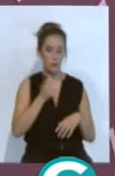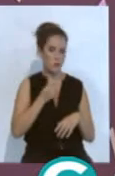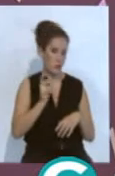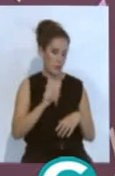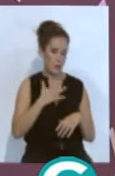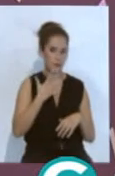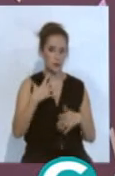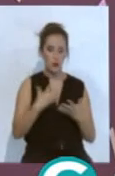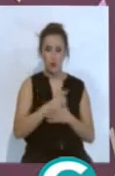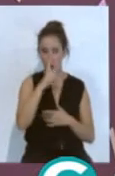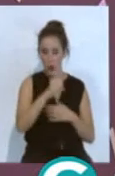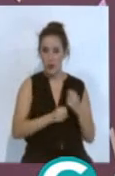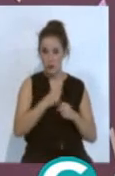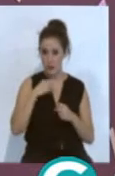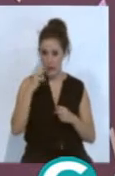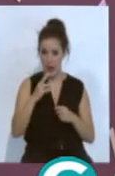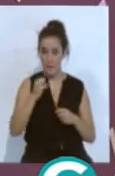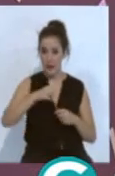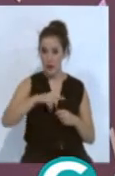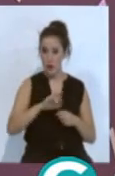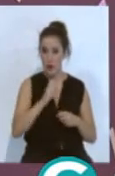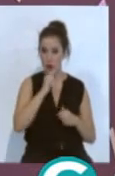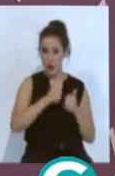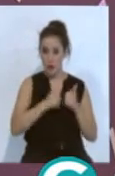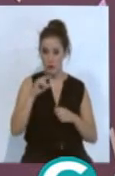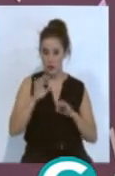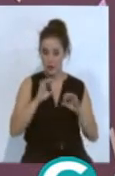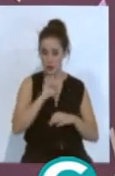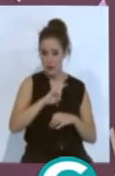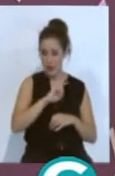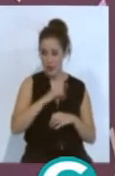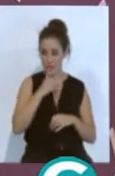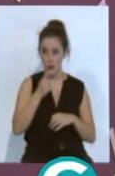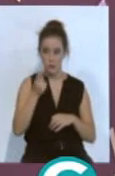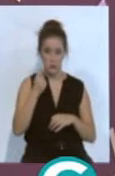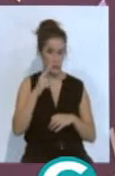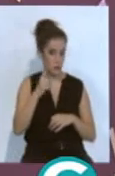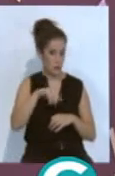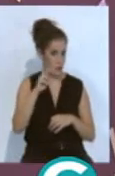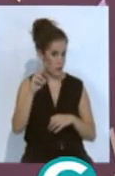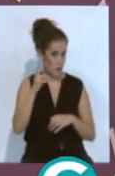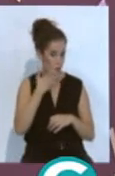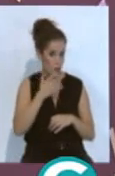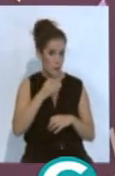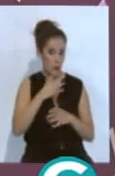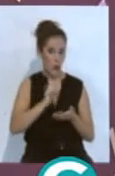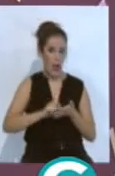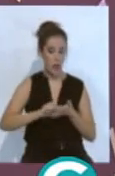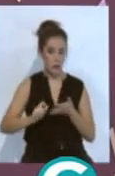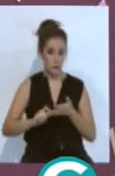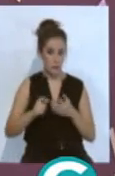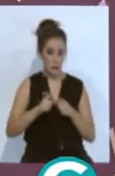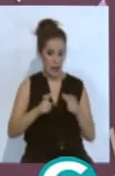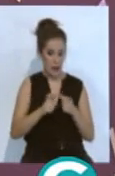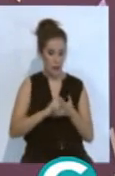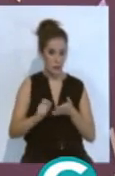grabada. Todos los años que yo veía a Manolo en el concurso allí en el Falla, porque ustedes no se lo creerán, pero los que son autores y tienen el carnet de